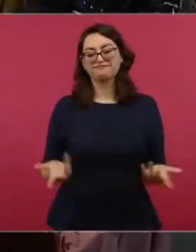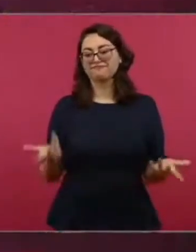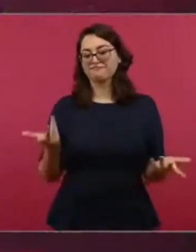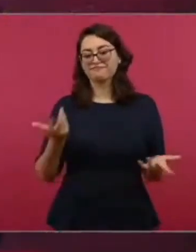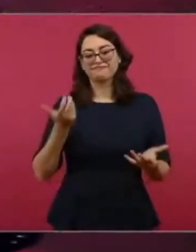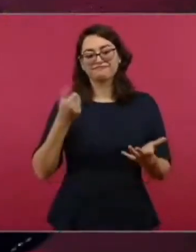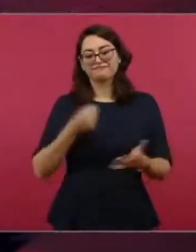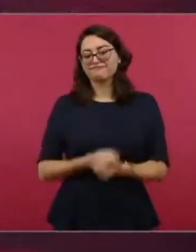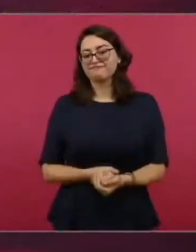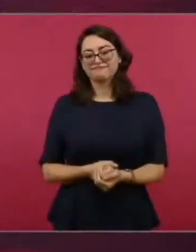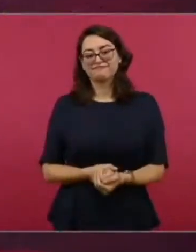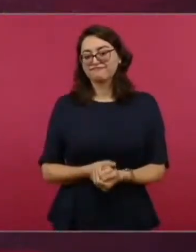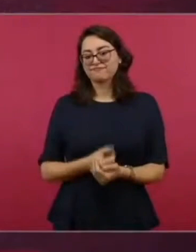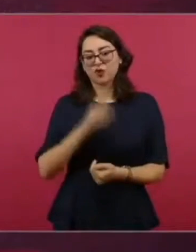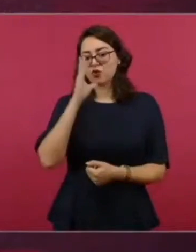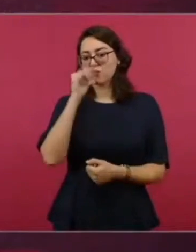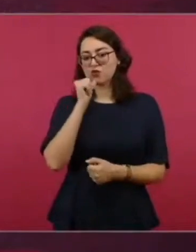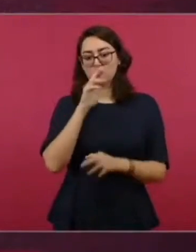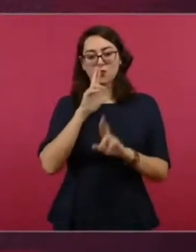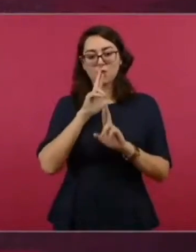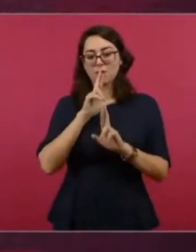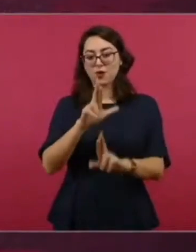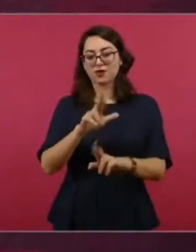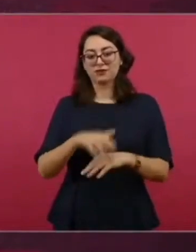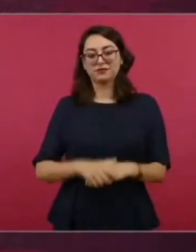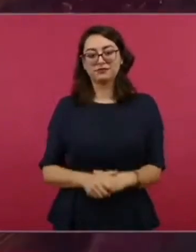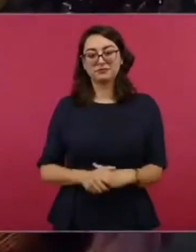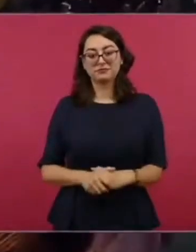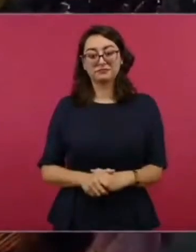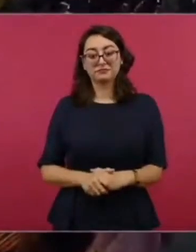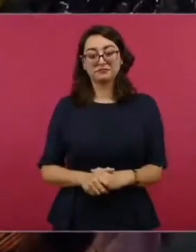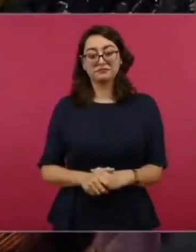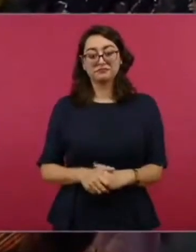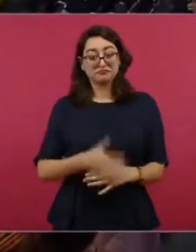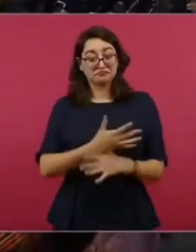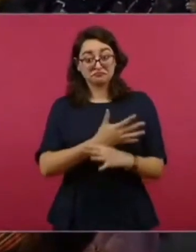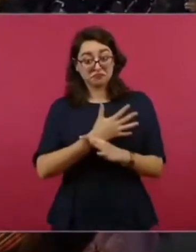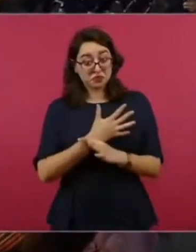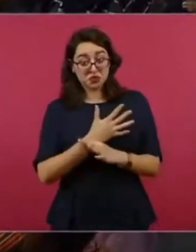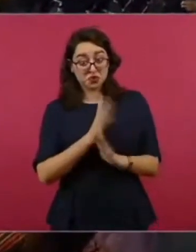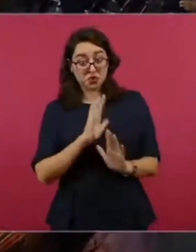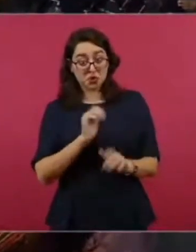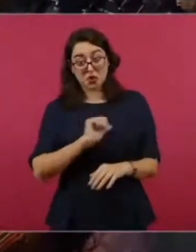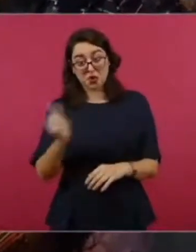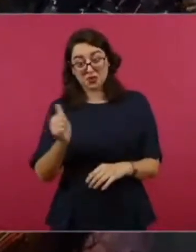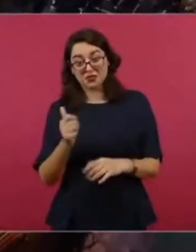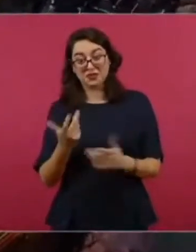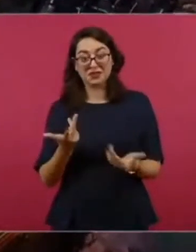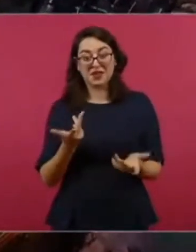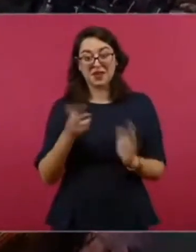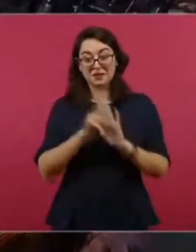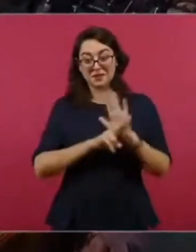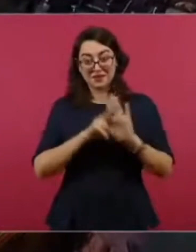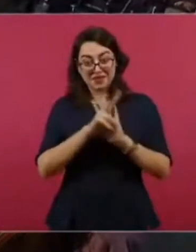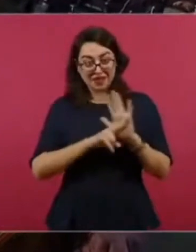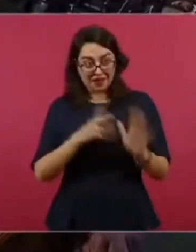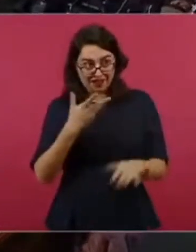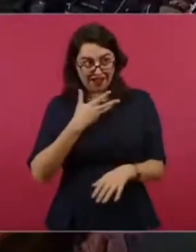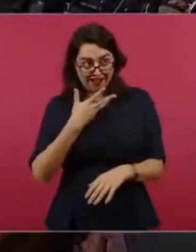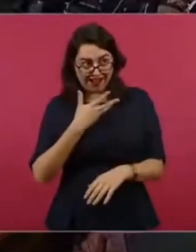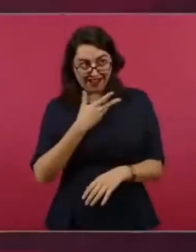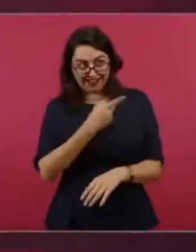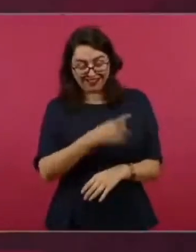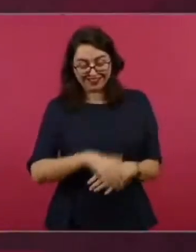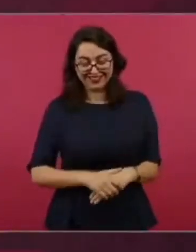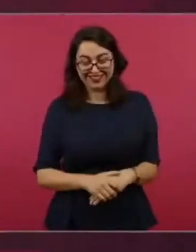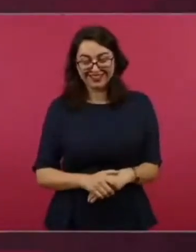yo contestar eso. Con un no lo digo yo, presidente. De hecho, hay un video